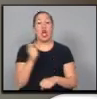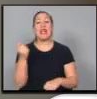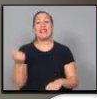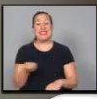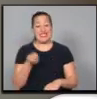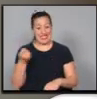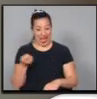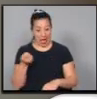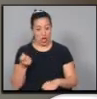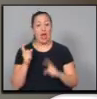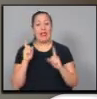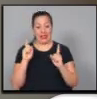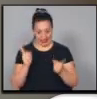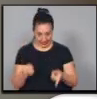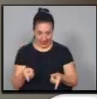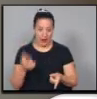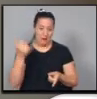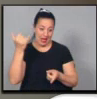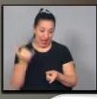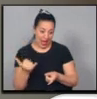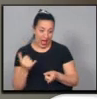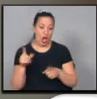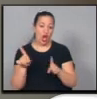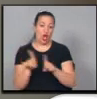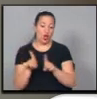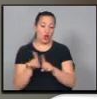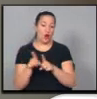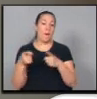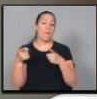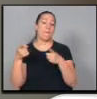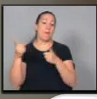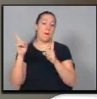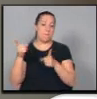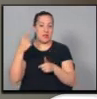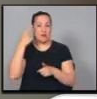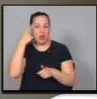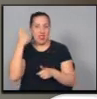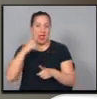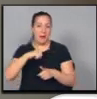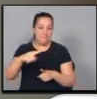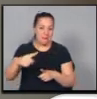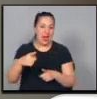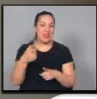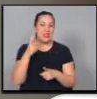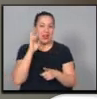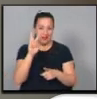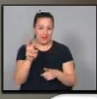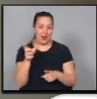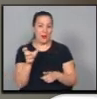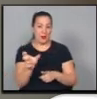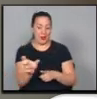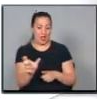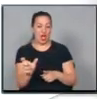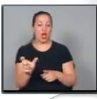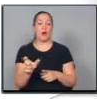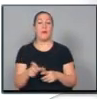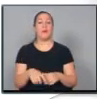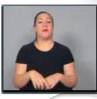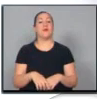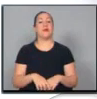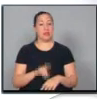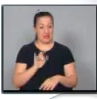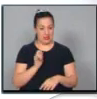yerno, que sí, también participa como se ve en el video, autor intelectual, y es el que se ve en el video. Sí, el yerno aparece después en el video.